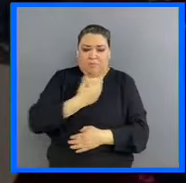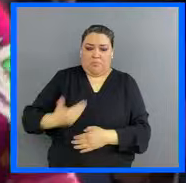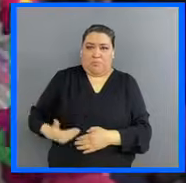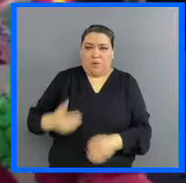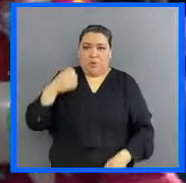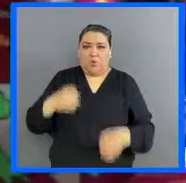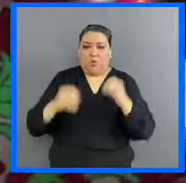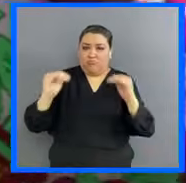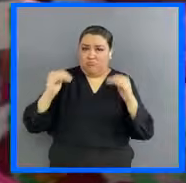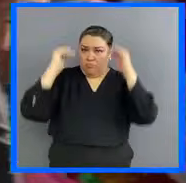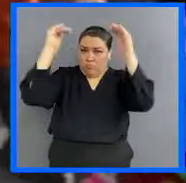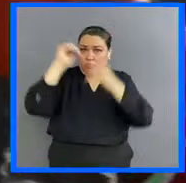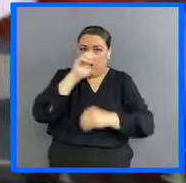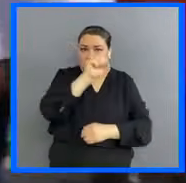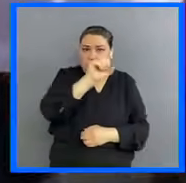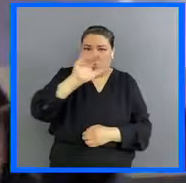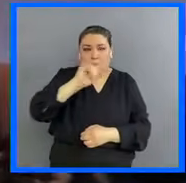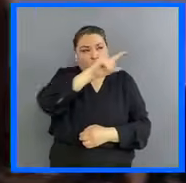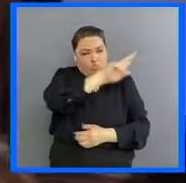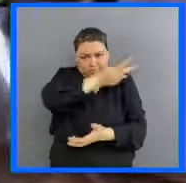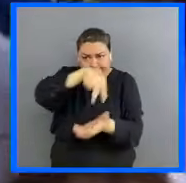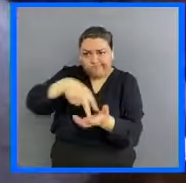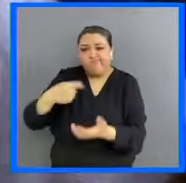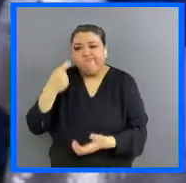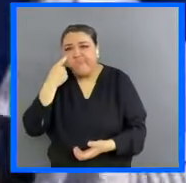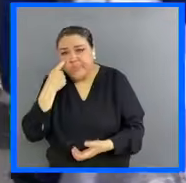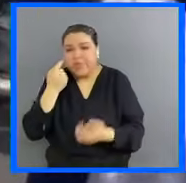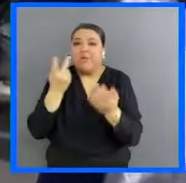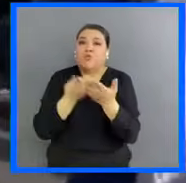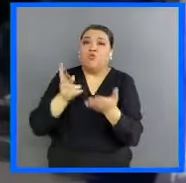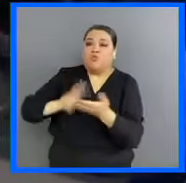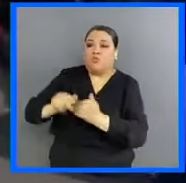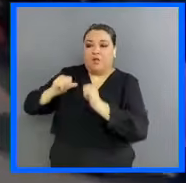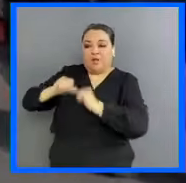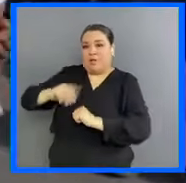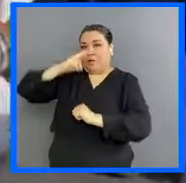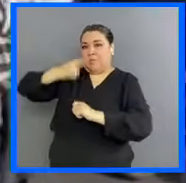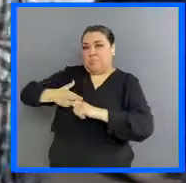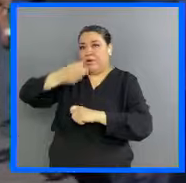Justicia, Hugo Aguilar Ortiz, así como de la titular de la Secretaría